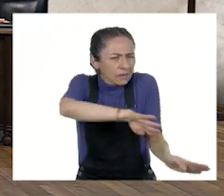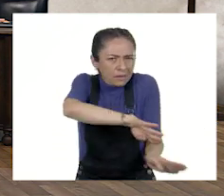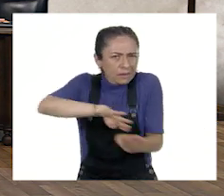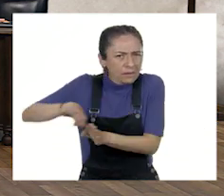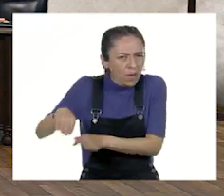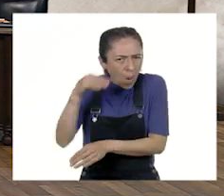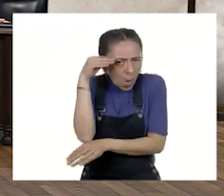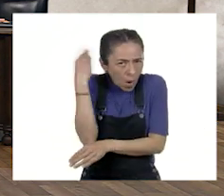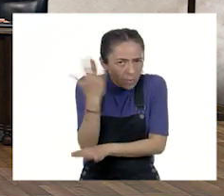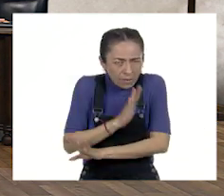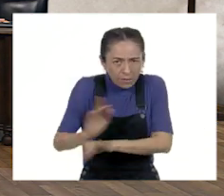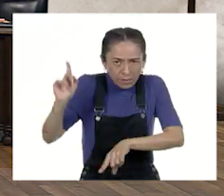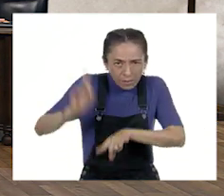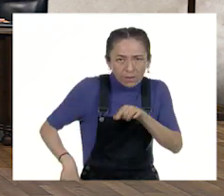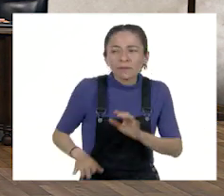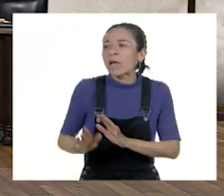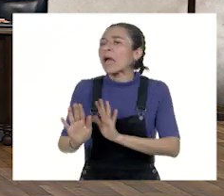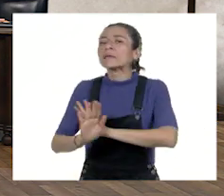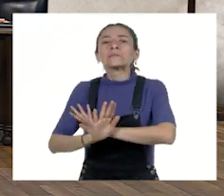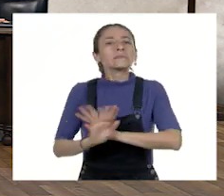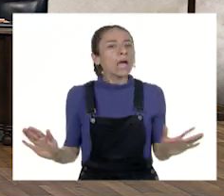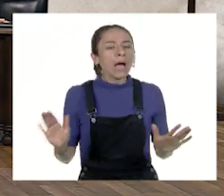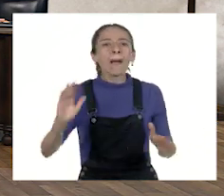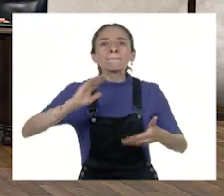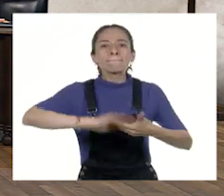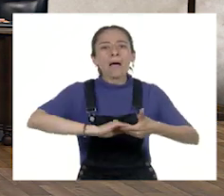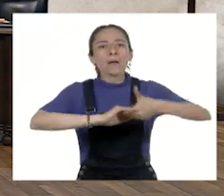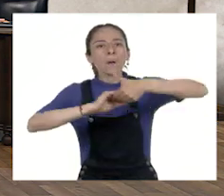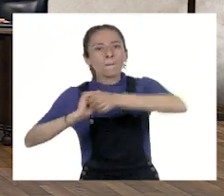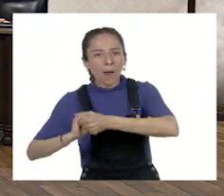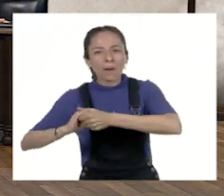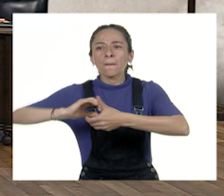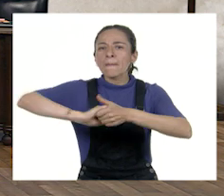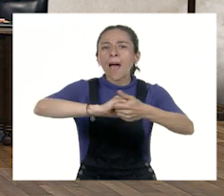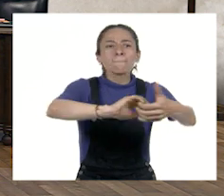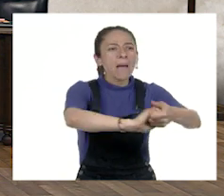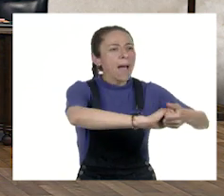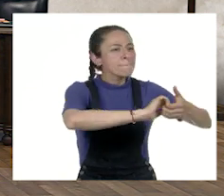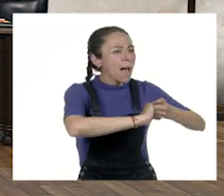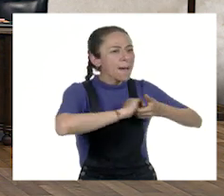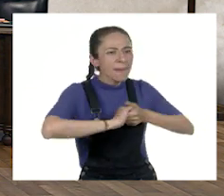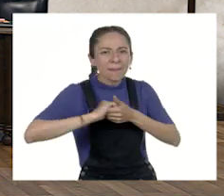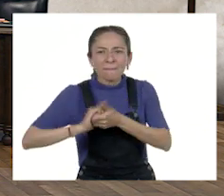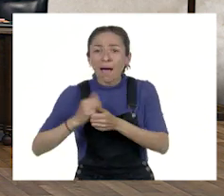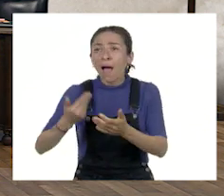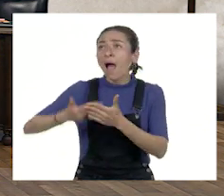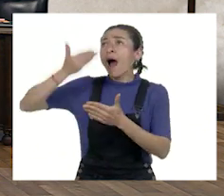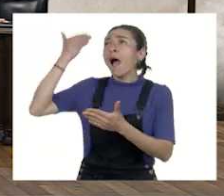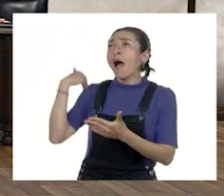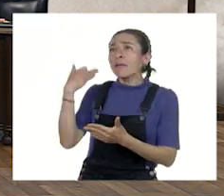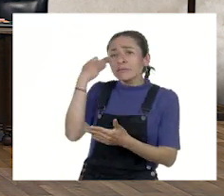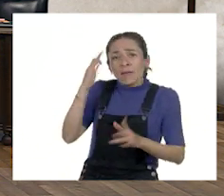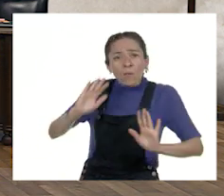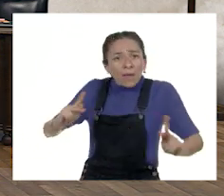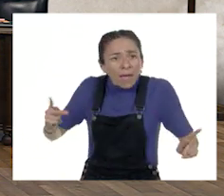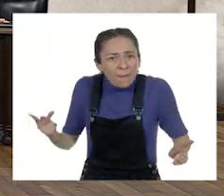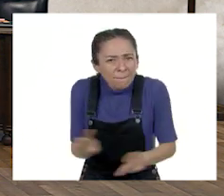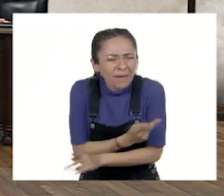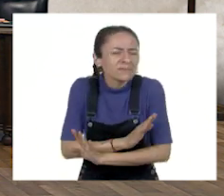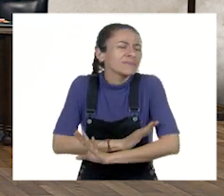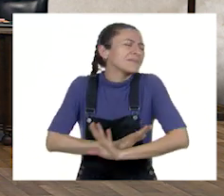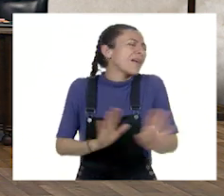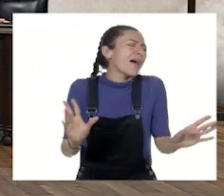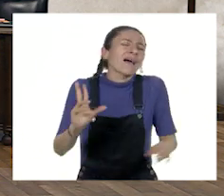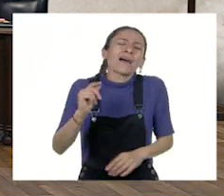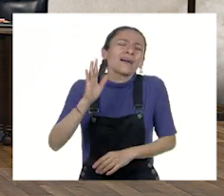Ya agárrense de las manos unos a otros conmigo. Ya lo pasado, pasado, no me interesa. El ayer. No importa